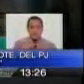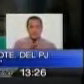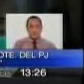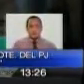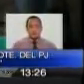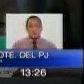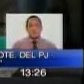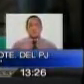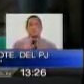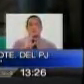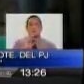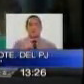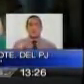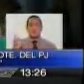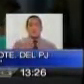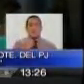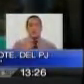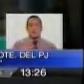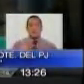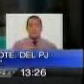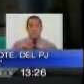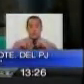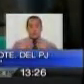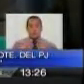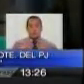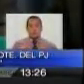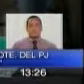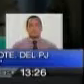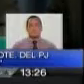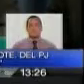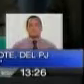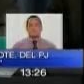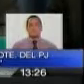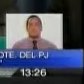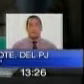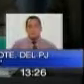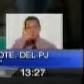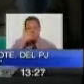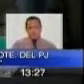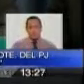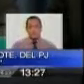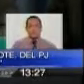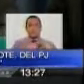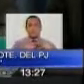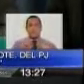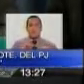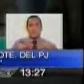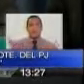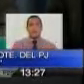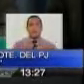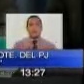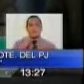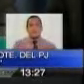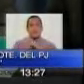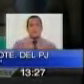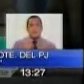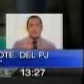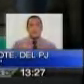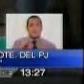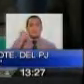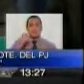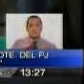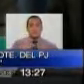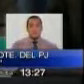en sede nacional. Por esa razón, en mi condición de agente ante la Corte Interamericana de Derechos